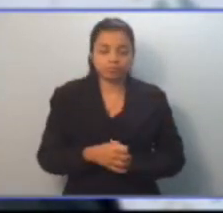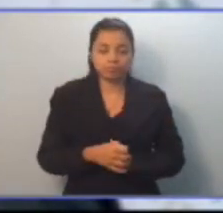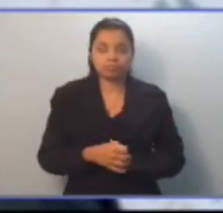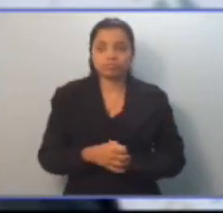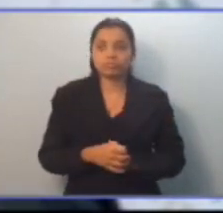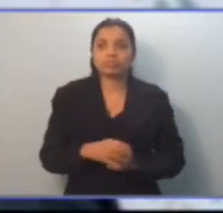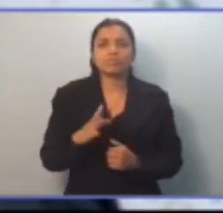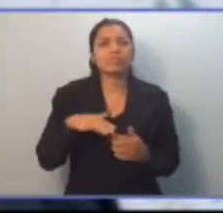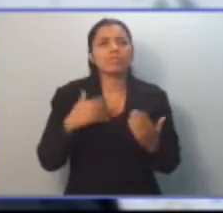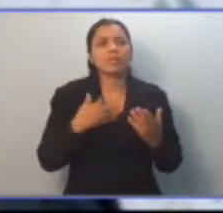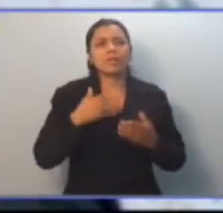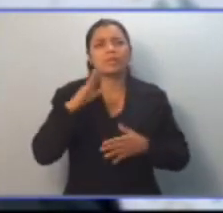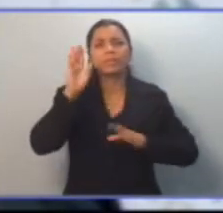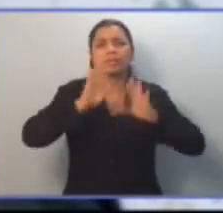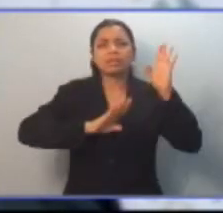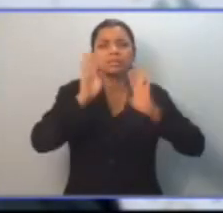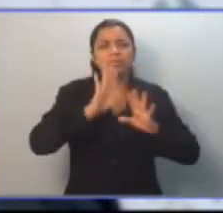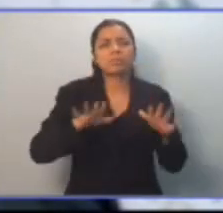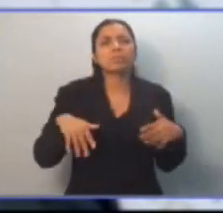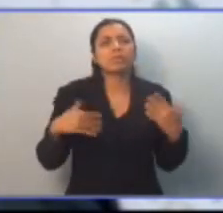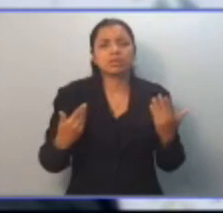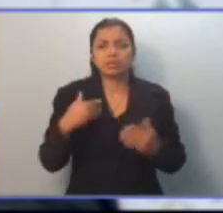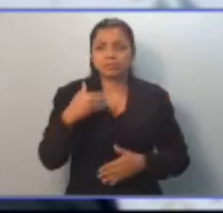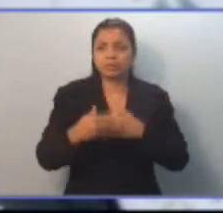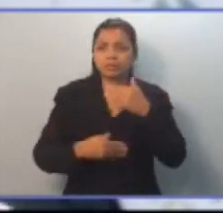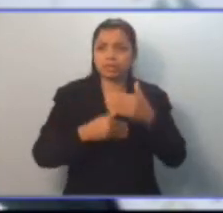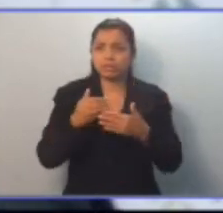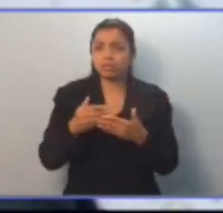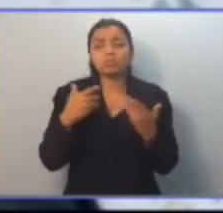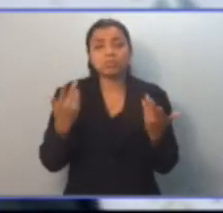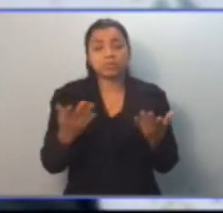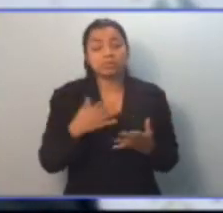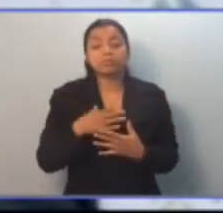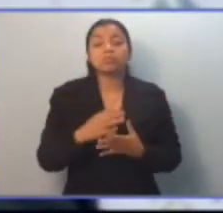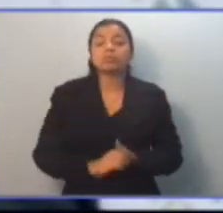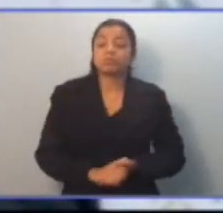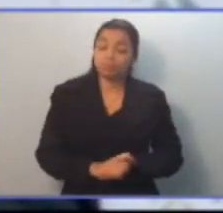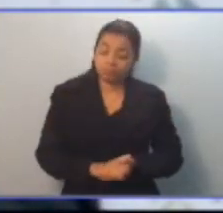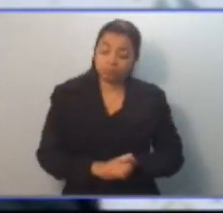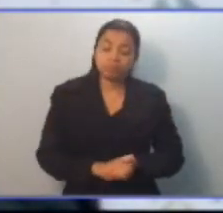¿Qué me motiva a participar en este proceso de elección? Con lo que he concluido.